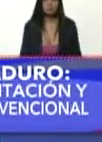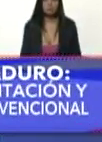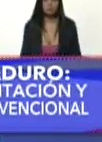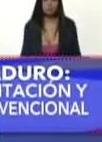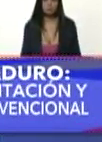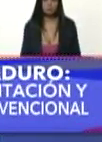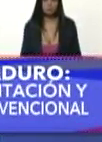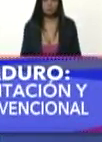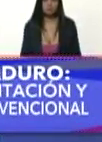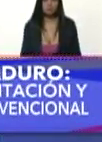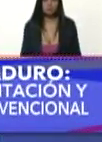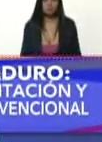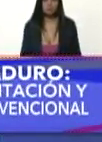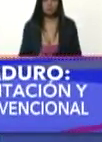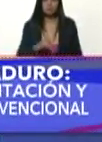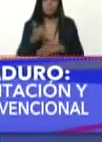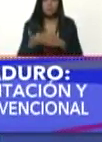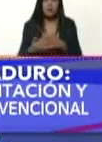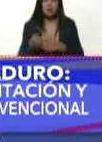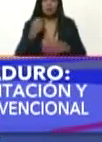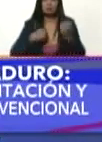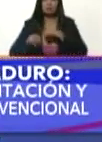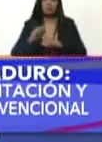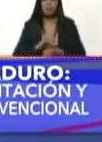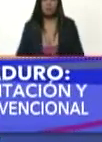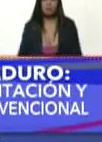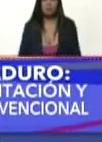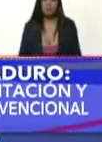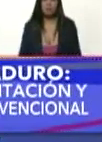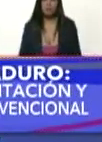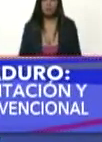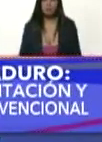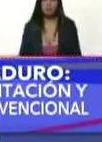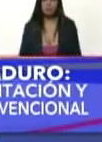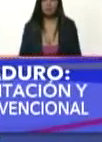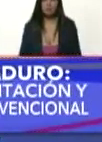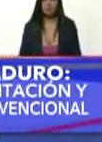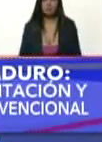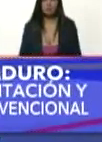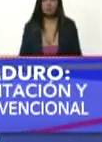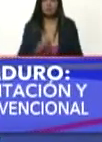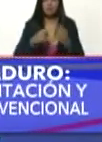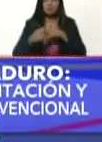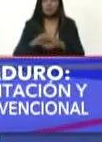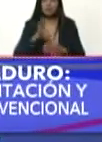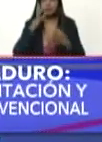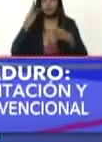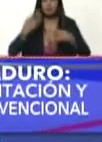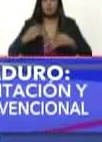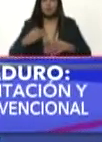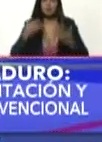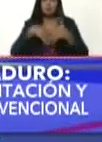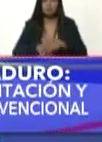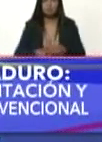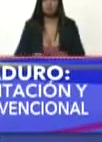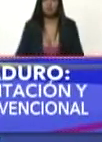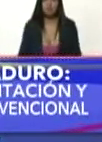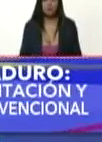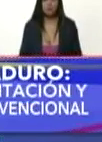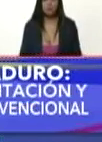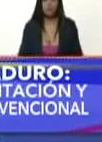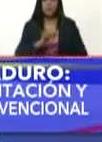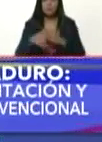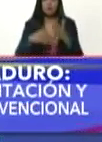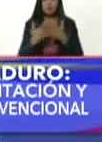Los planes para la defensa nacional, los planes para la seguridad interna, los planes para